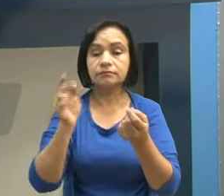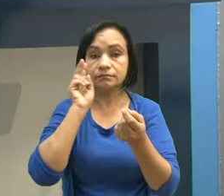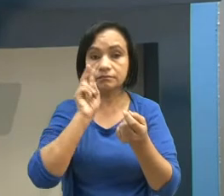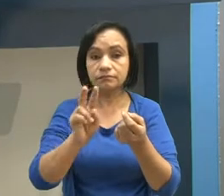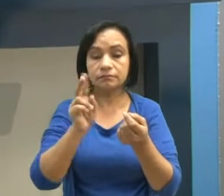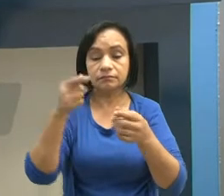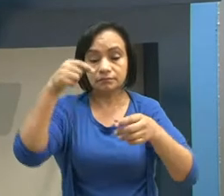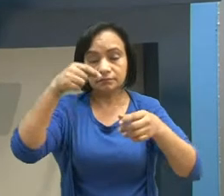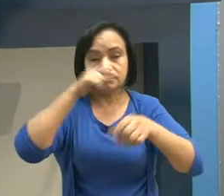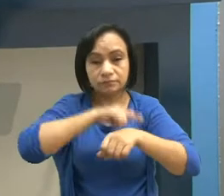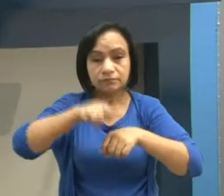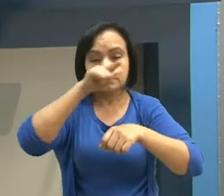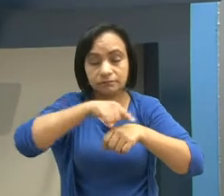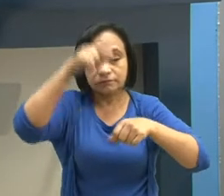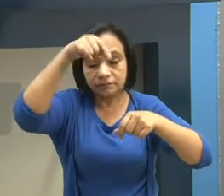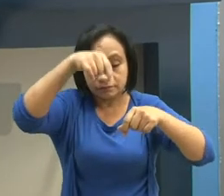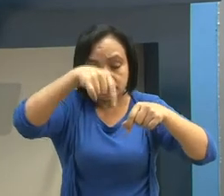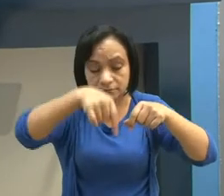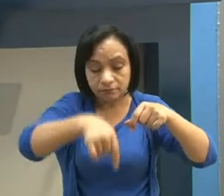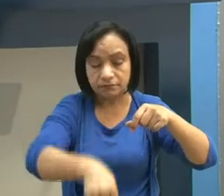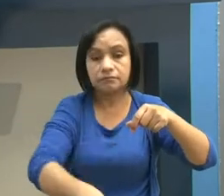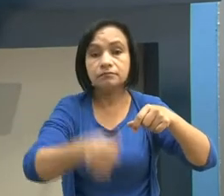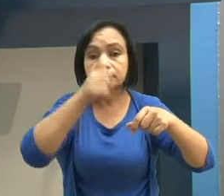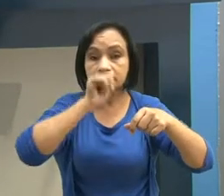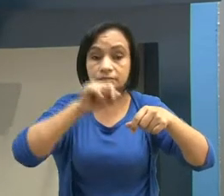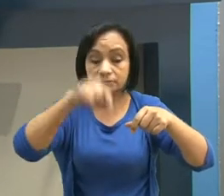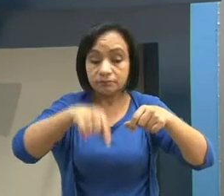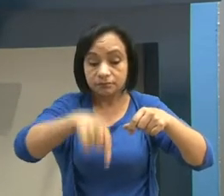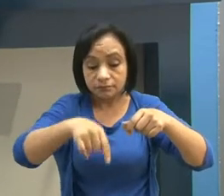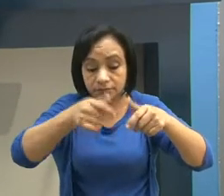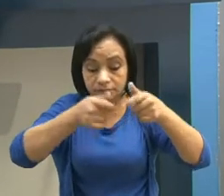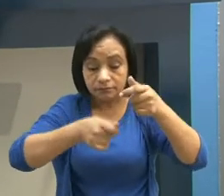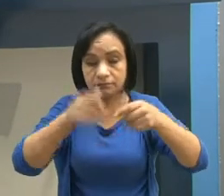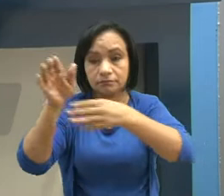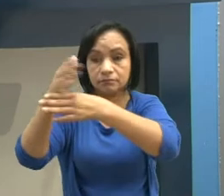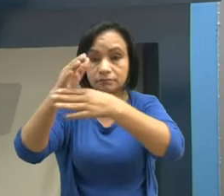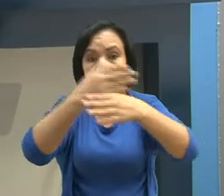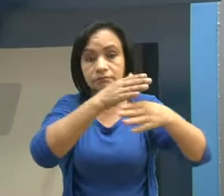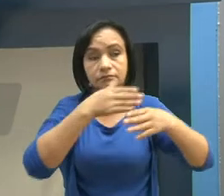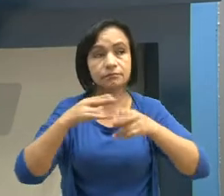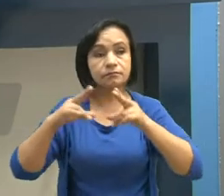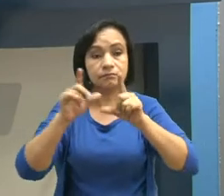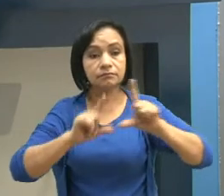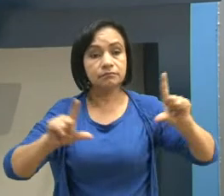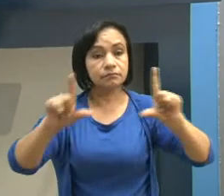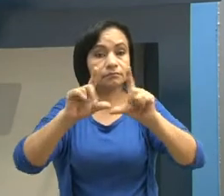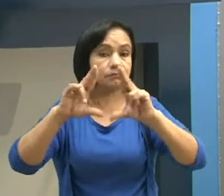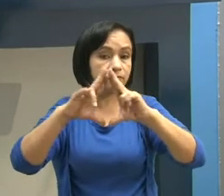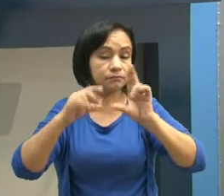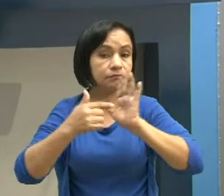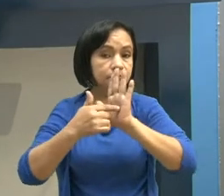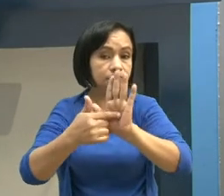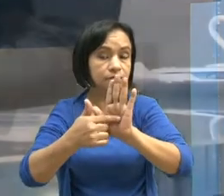la perforación de pozos individuales, ¿no?, en diferentes partes del país. Por ponerte un